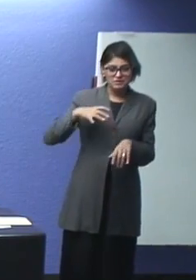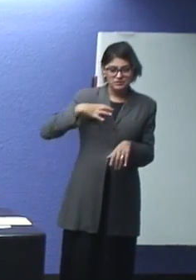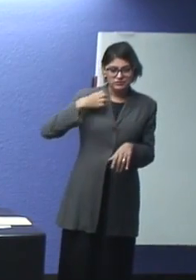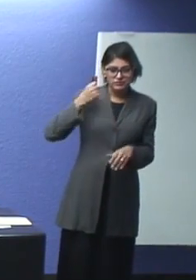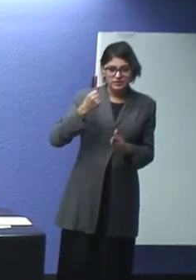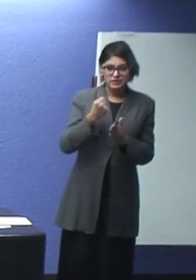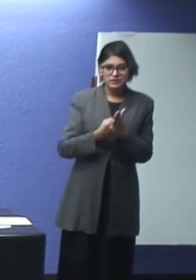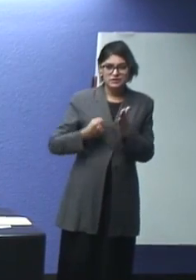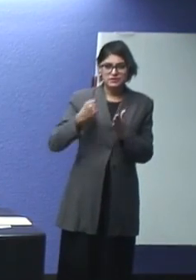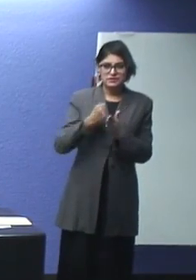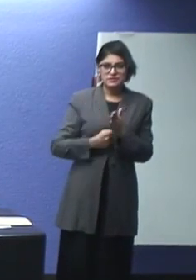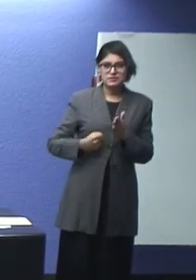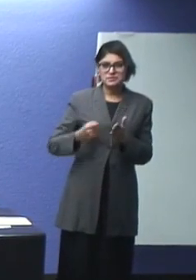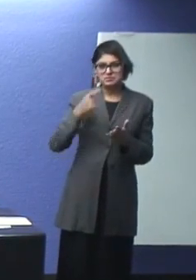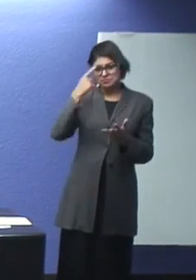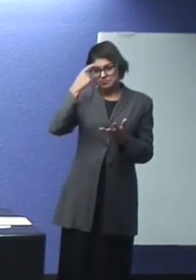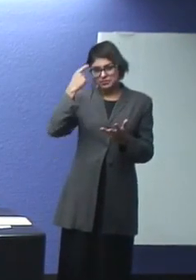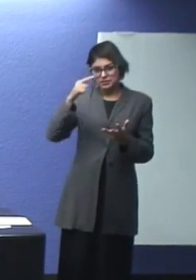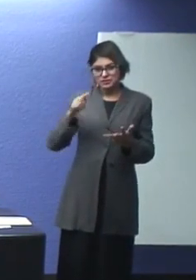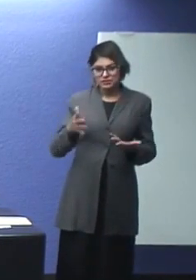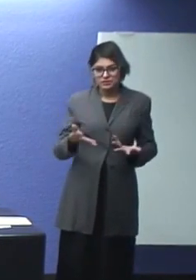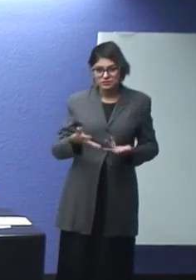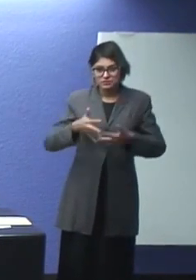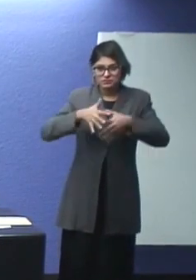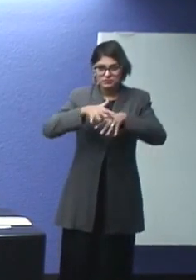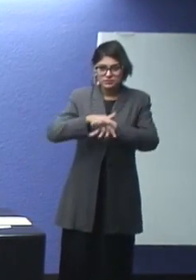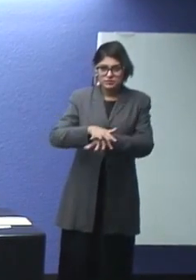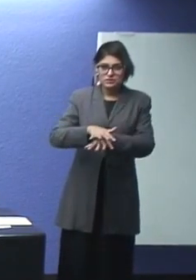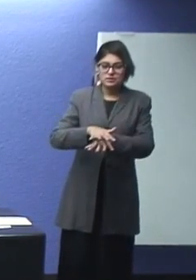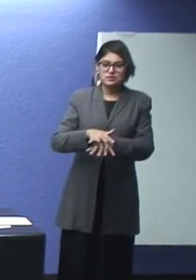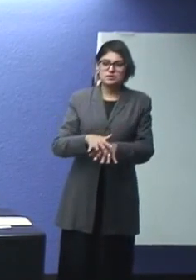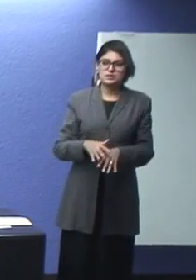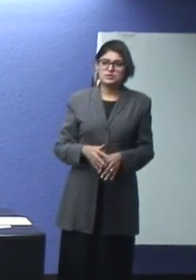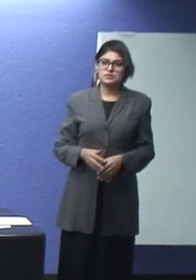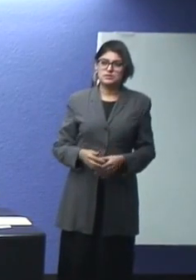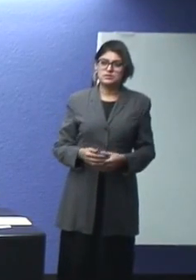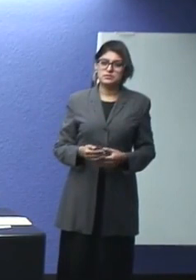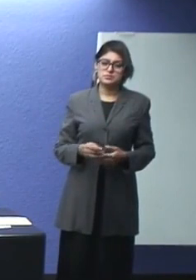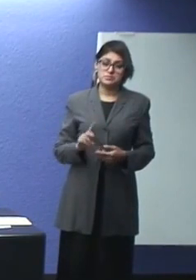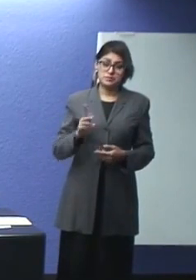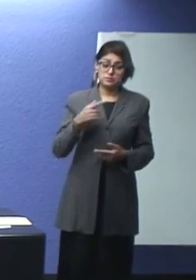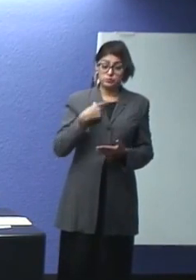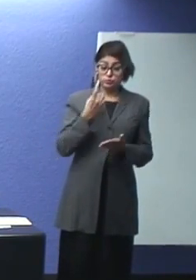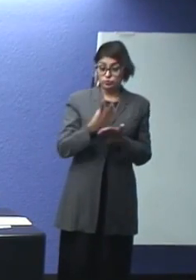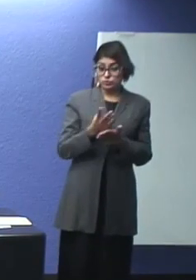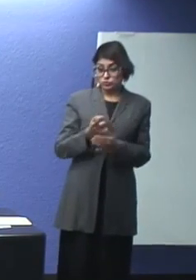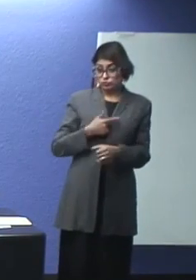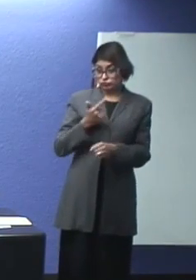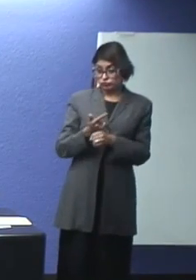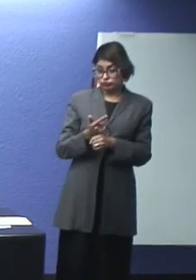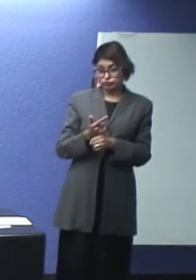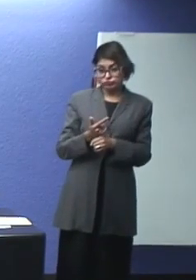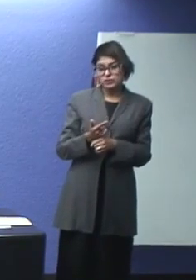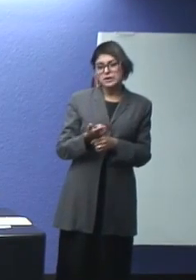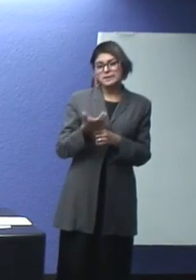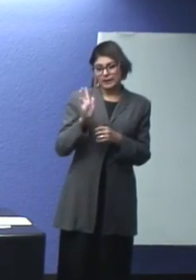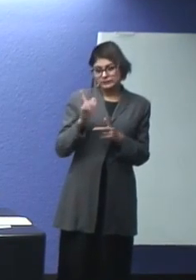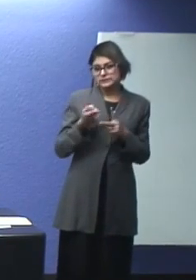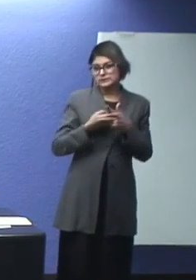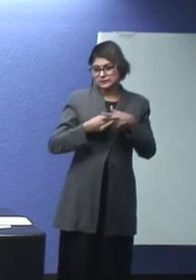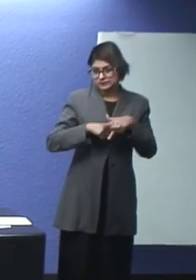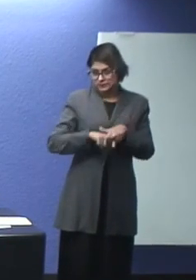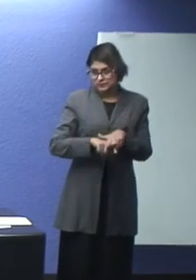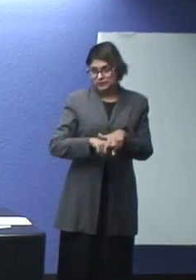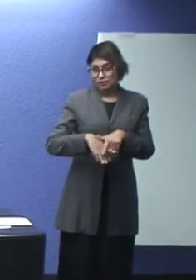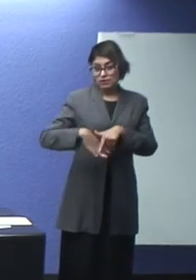una inclusión. Pero creo que reconocerlo es un primer paso nada más, y creo